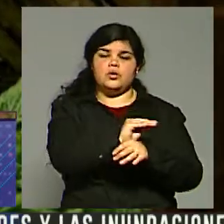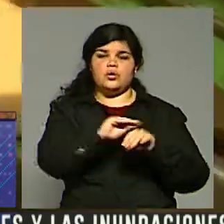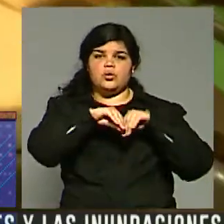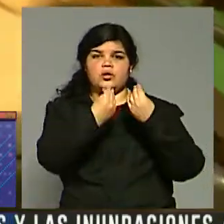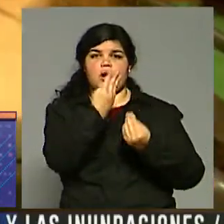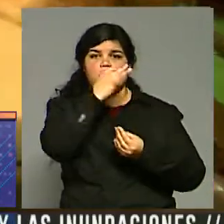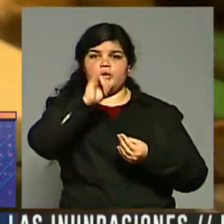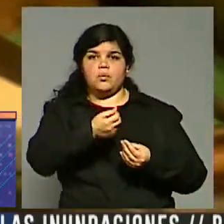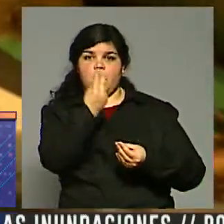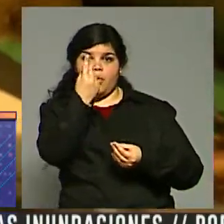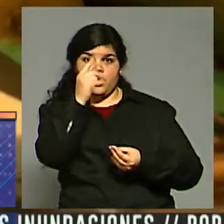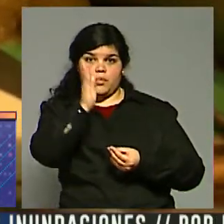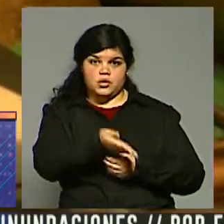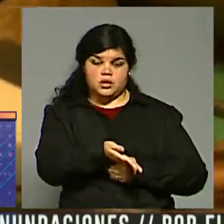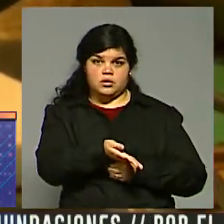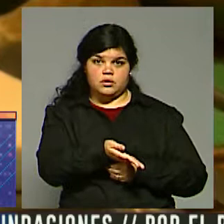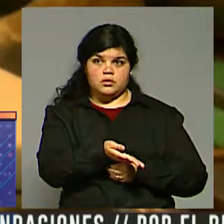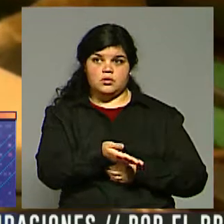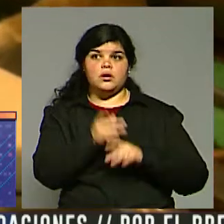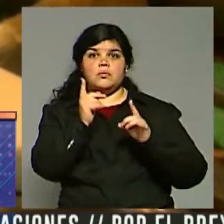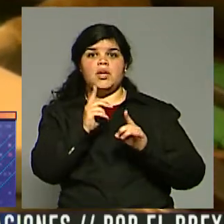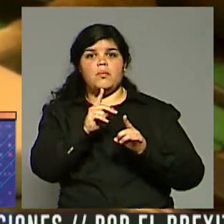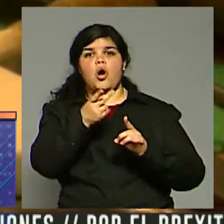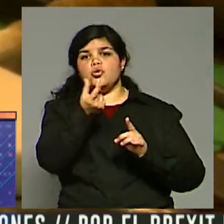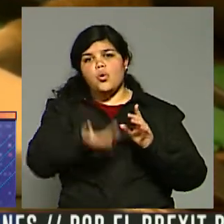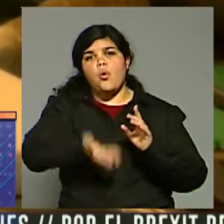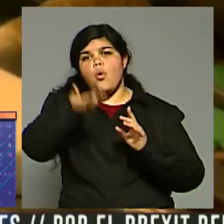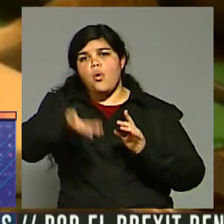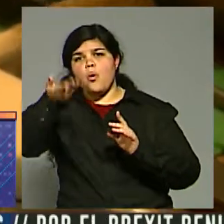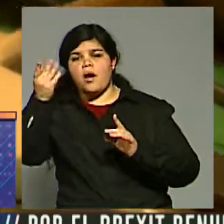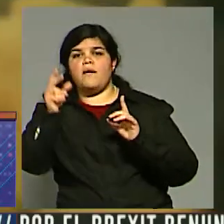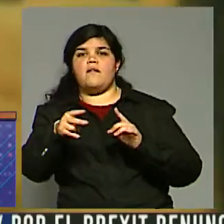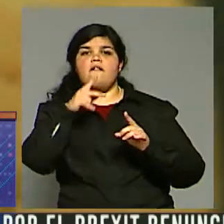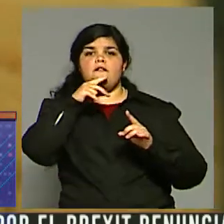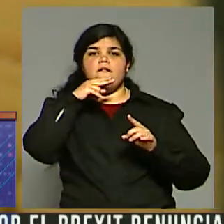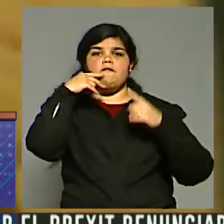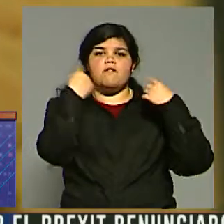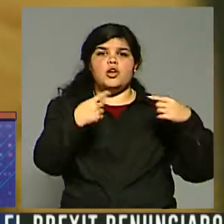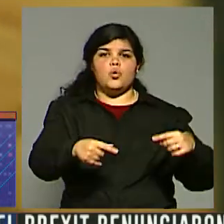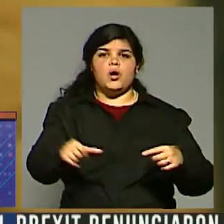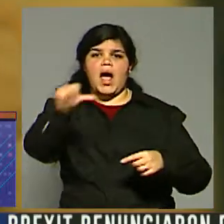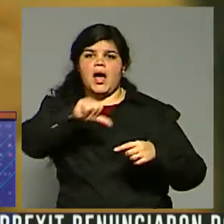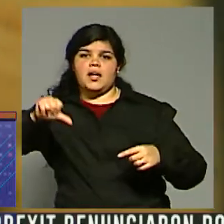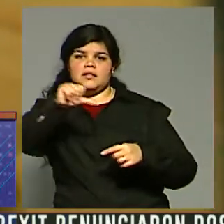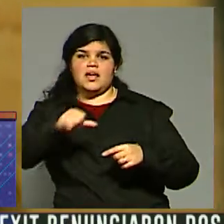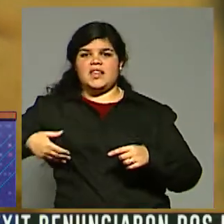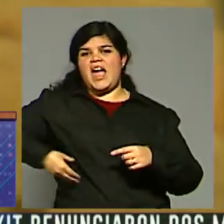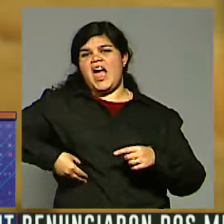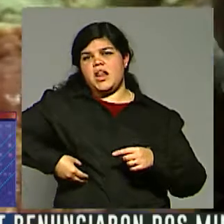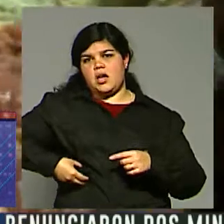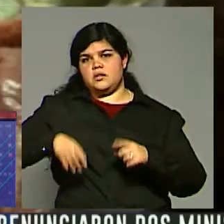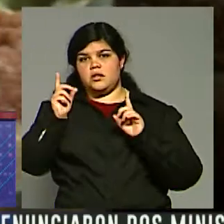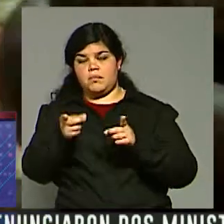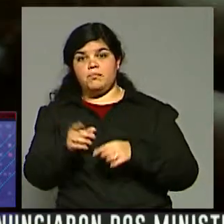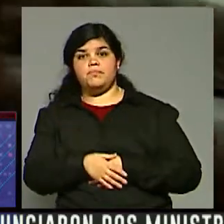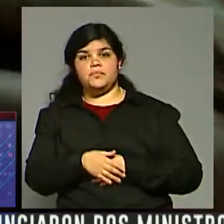del 4,1%, aunque se registraron subas superiores tanto en verduras como en aceites y grasas. Vamos a ver ahora una nota